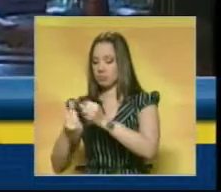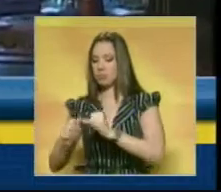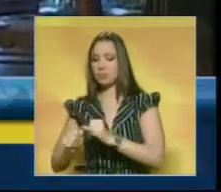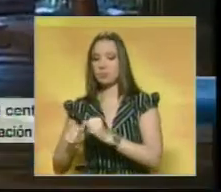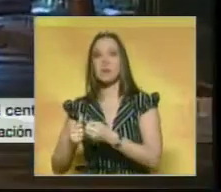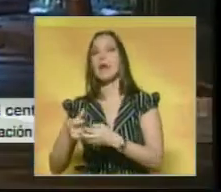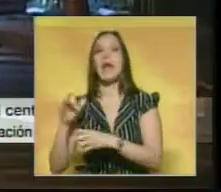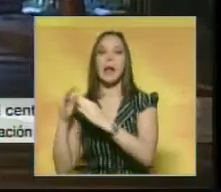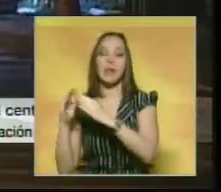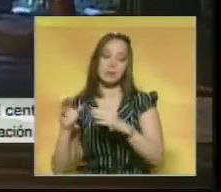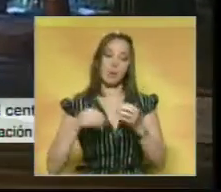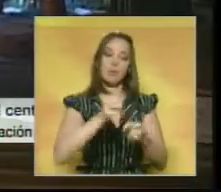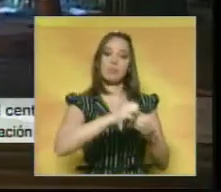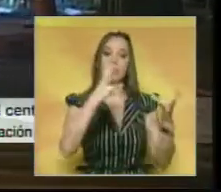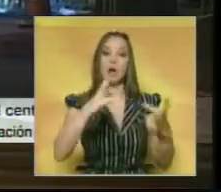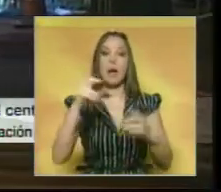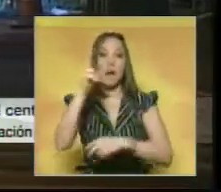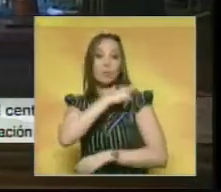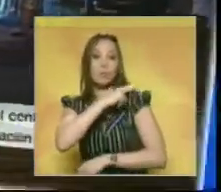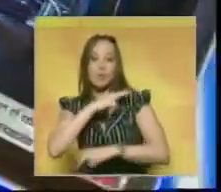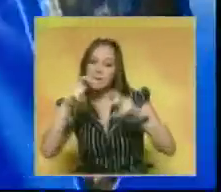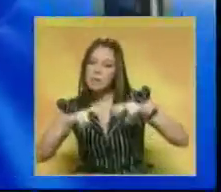Las autoridades investigan este hecho.